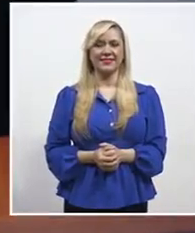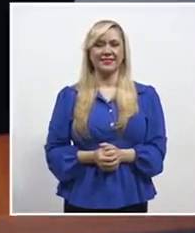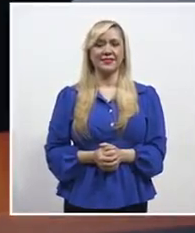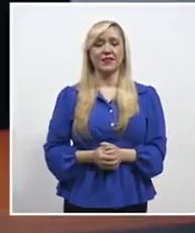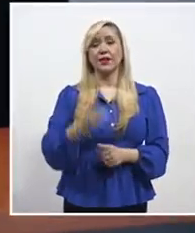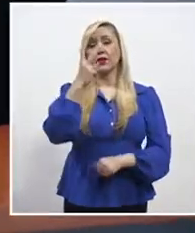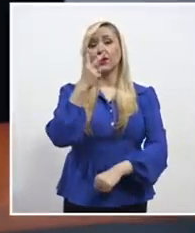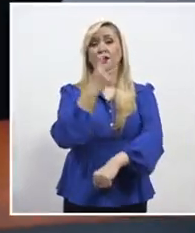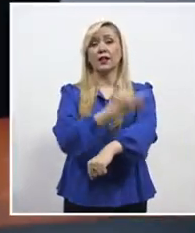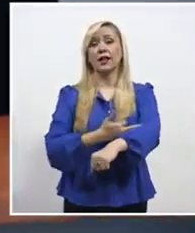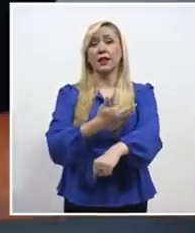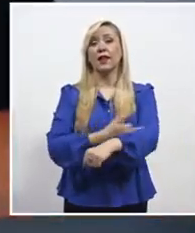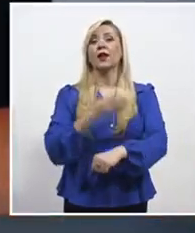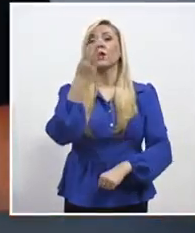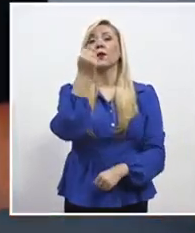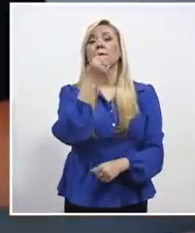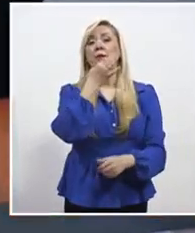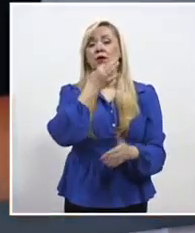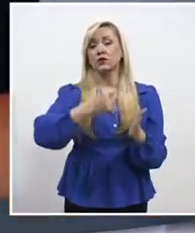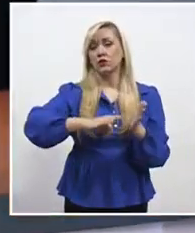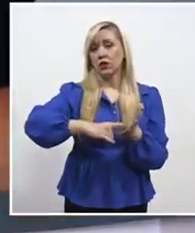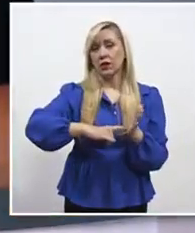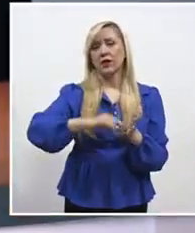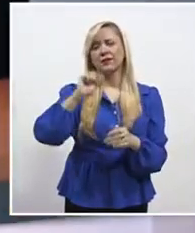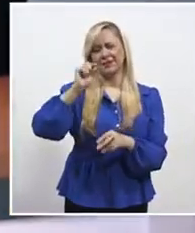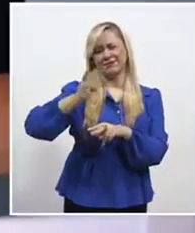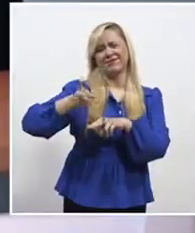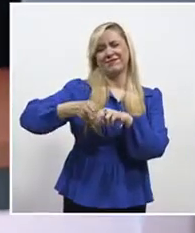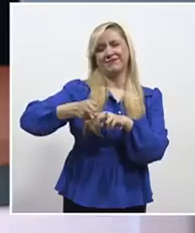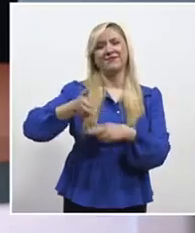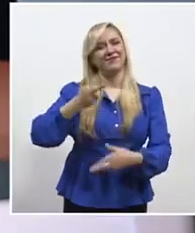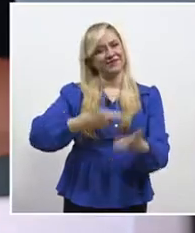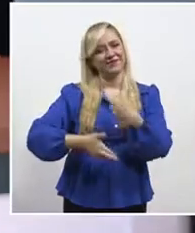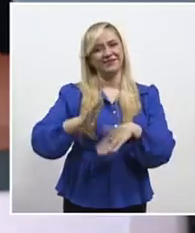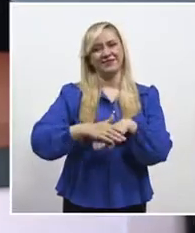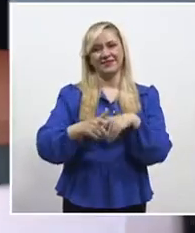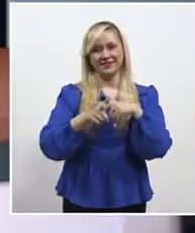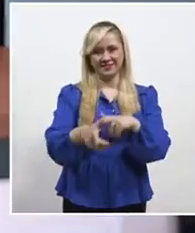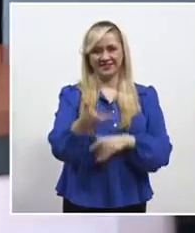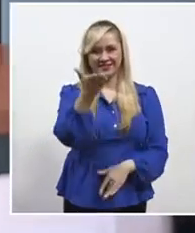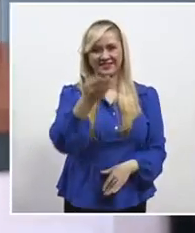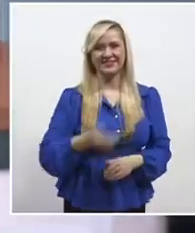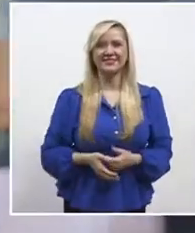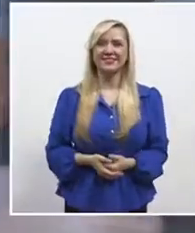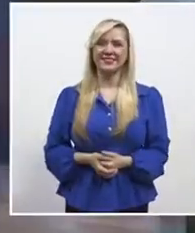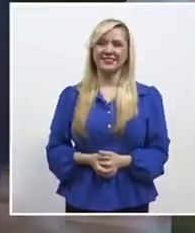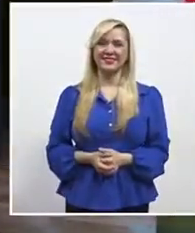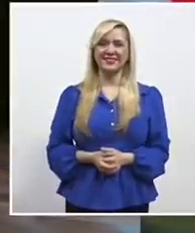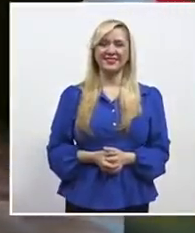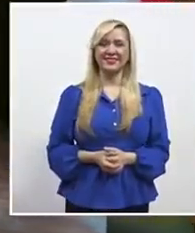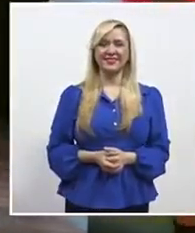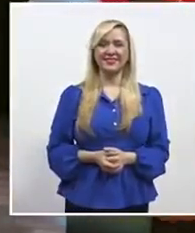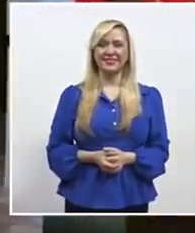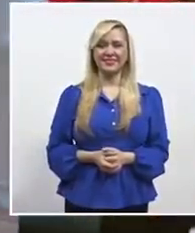Son 2 de la tarde con 9 minutos. Es momento de hacer una pausa, pero continuamos con más noticias. Acompáñenos.